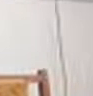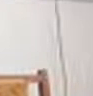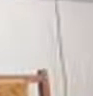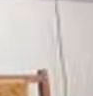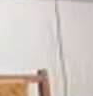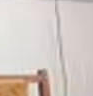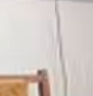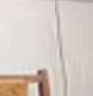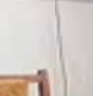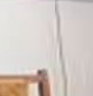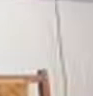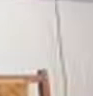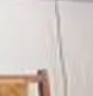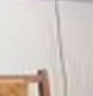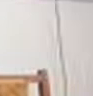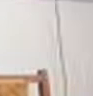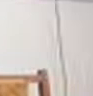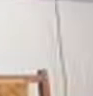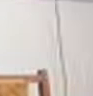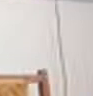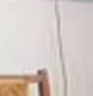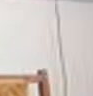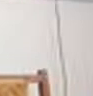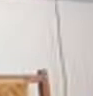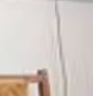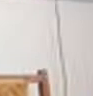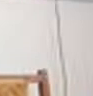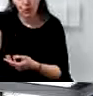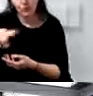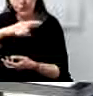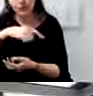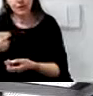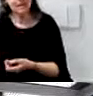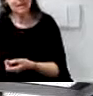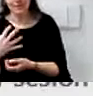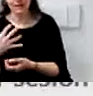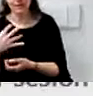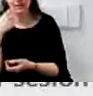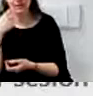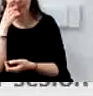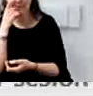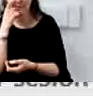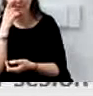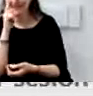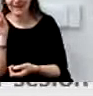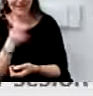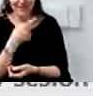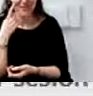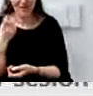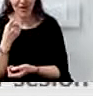Fíjense que esto son cosas que ustedes mismos en una observación muy ingenua, rápidamente se dieron